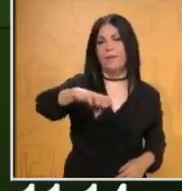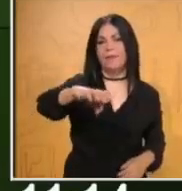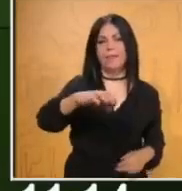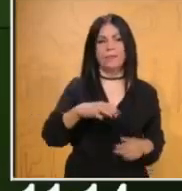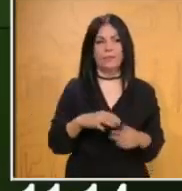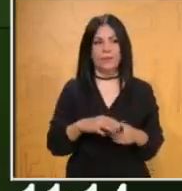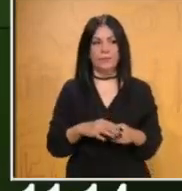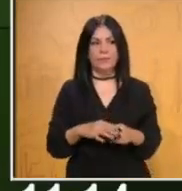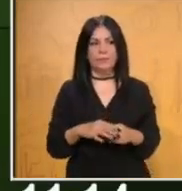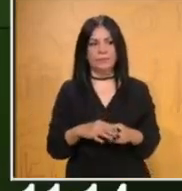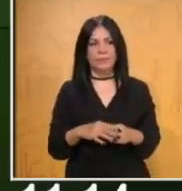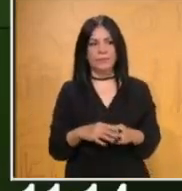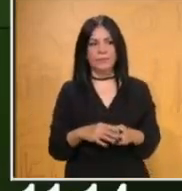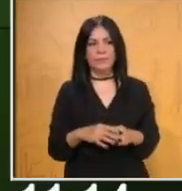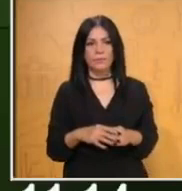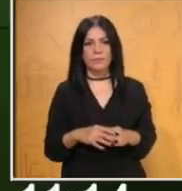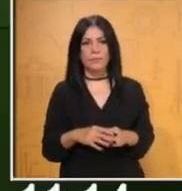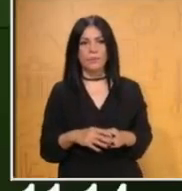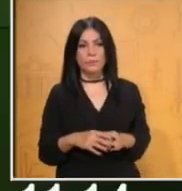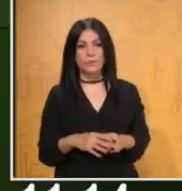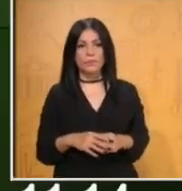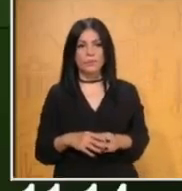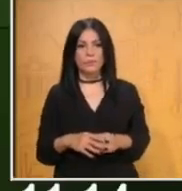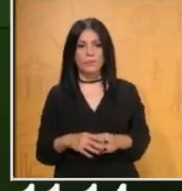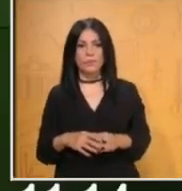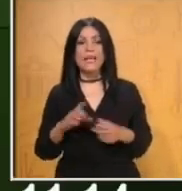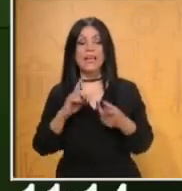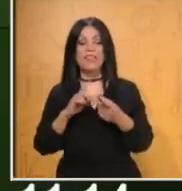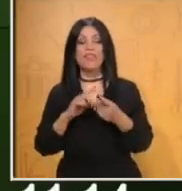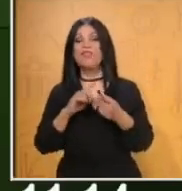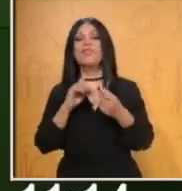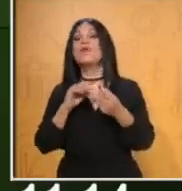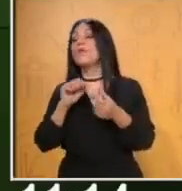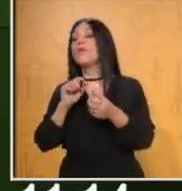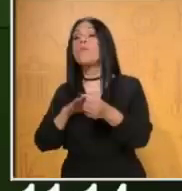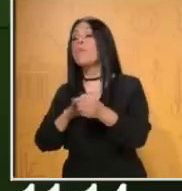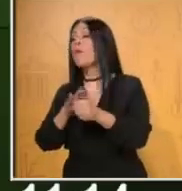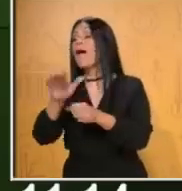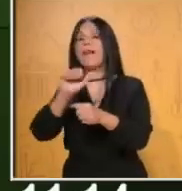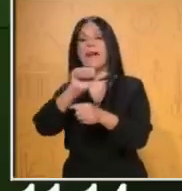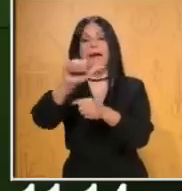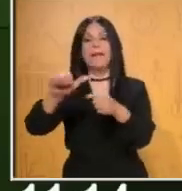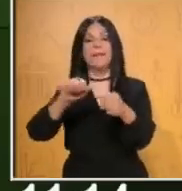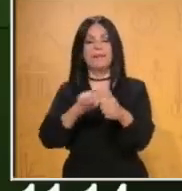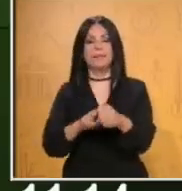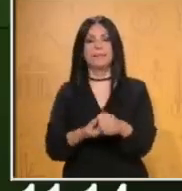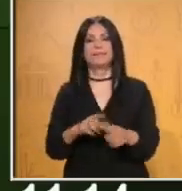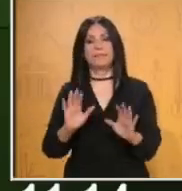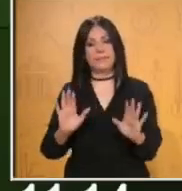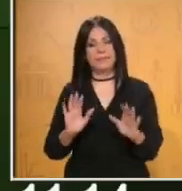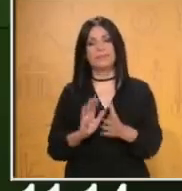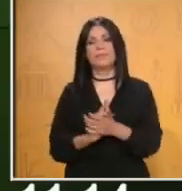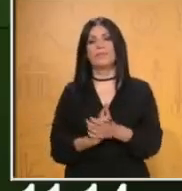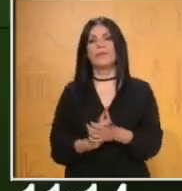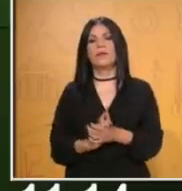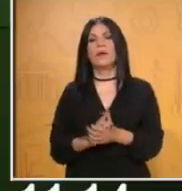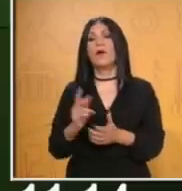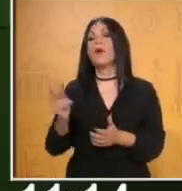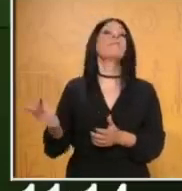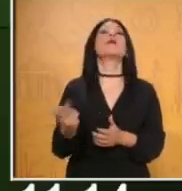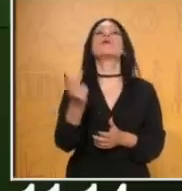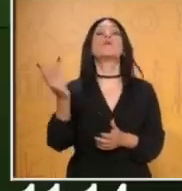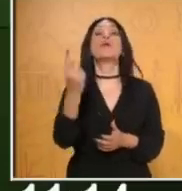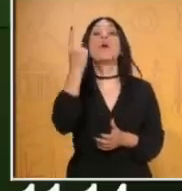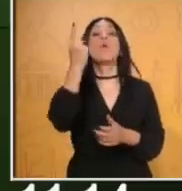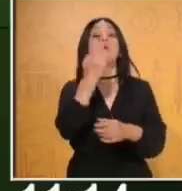ángulo de 90 grados? Ahorita te damos la respuesta. Siguiente pregunta. Un compañero del grupo